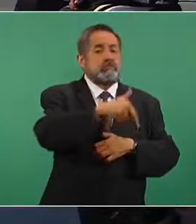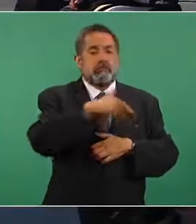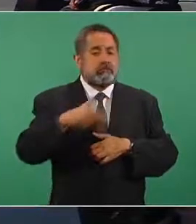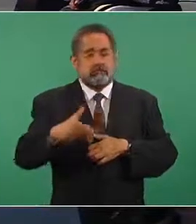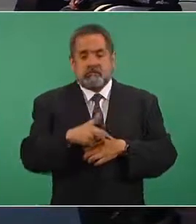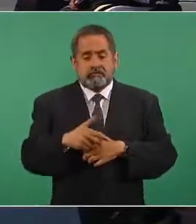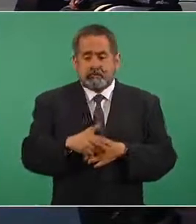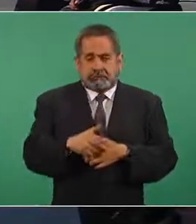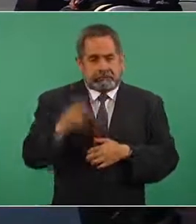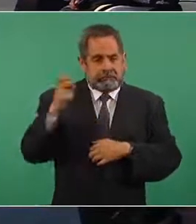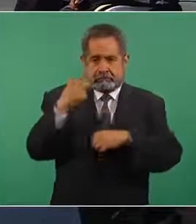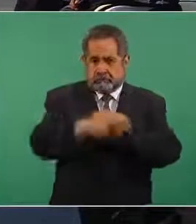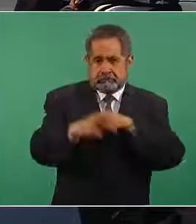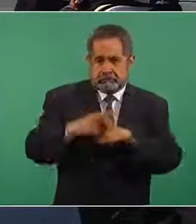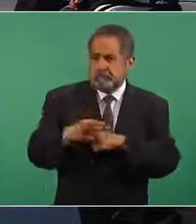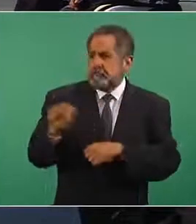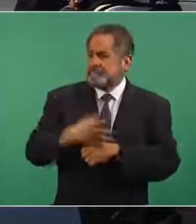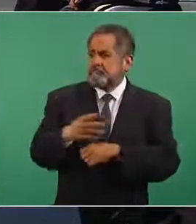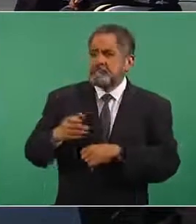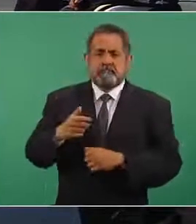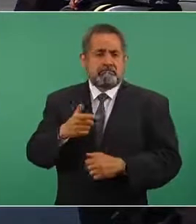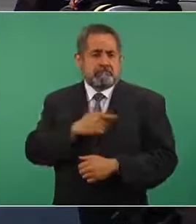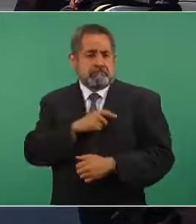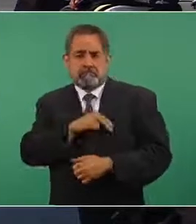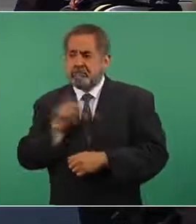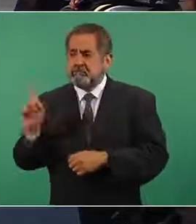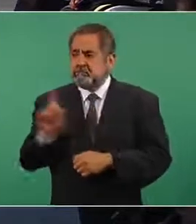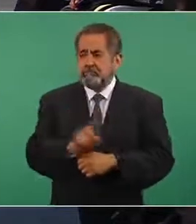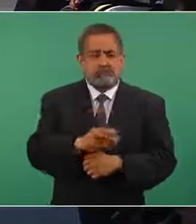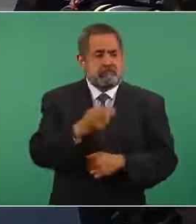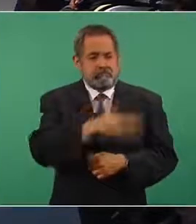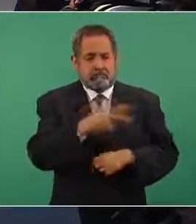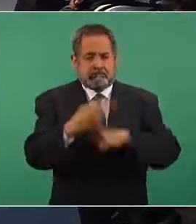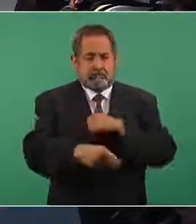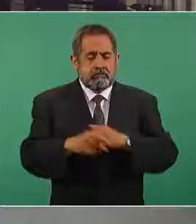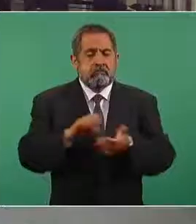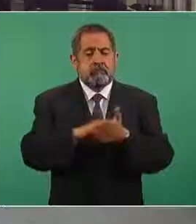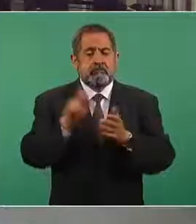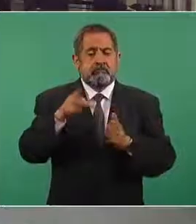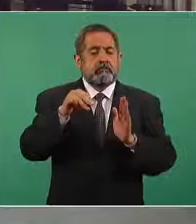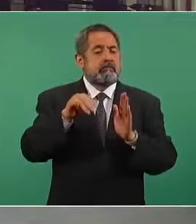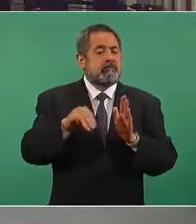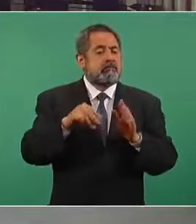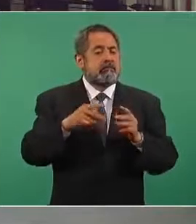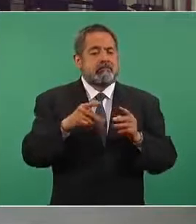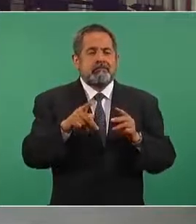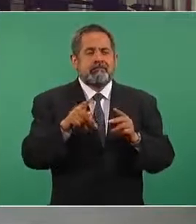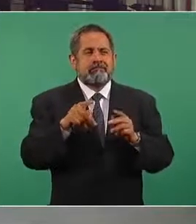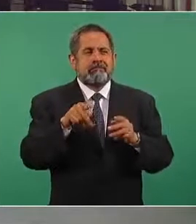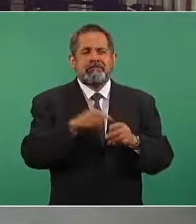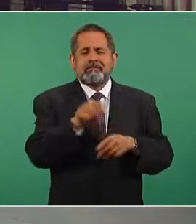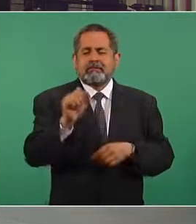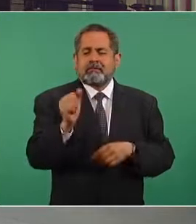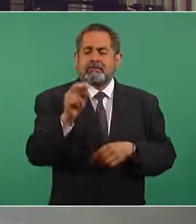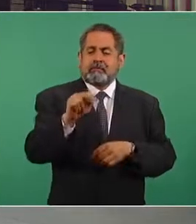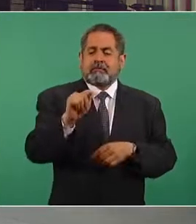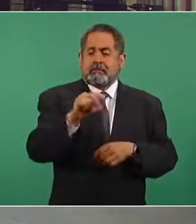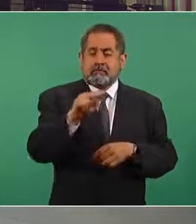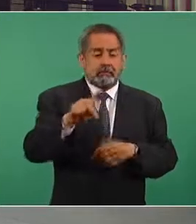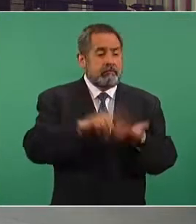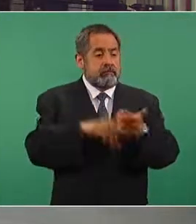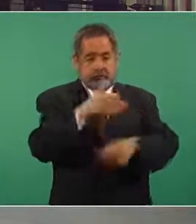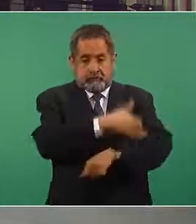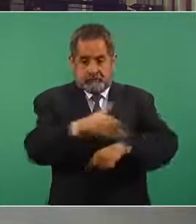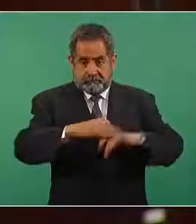esté la Guardia Nacional, porque en el kilómetro 32 en Santana, el 7 de febrero, pasó por ahí una familia de